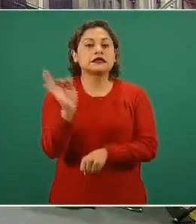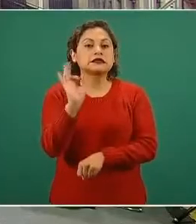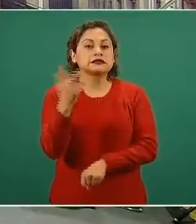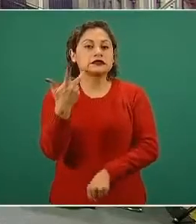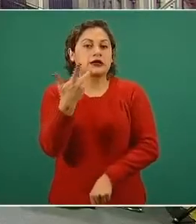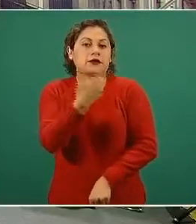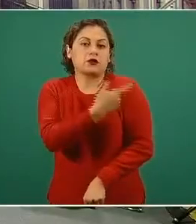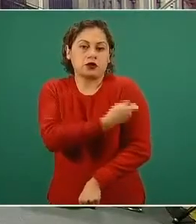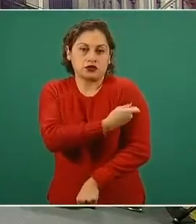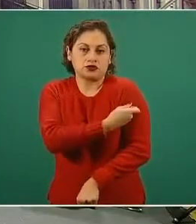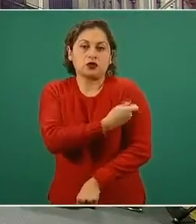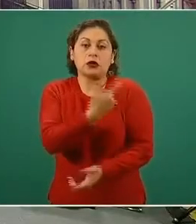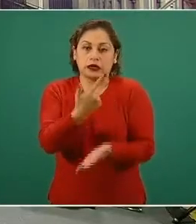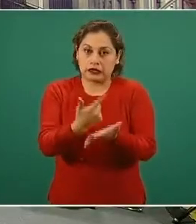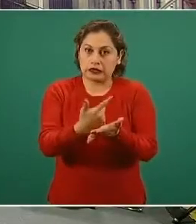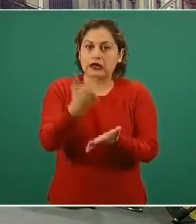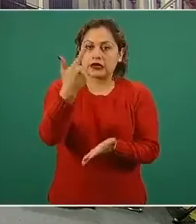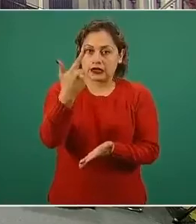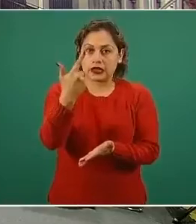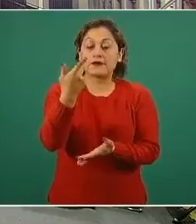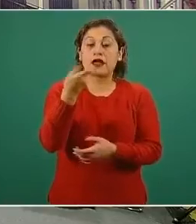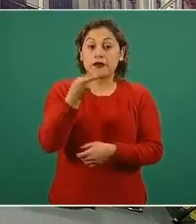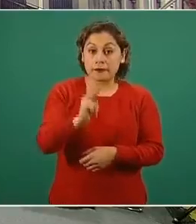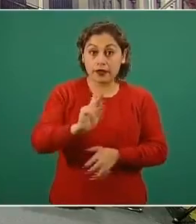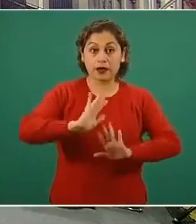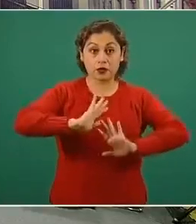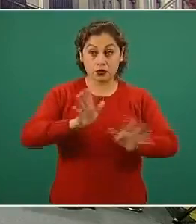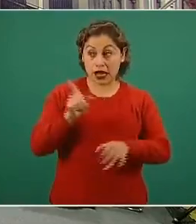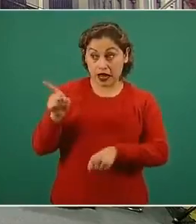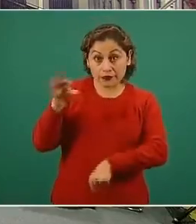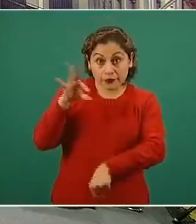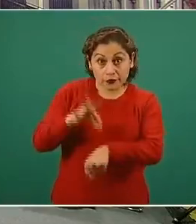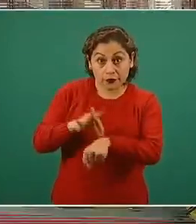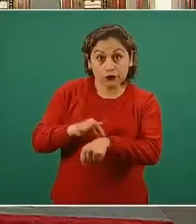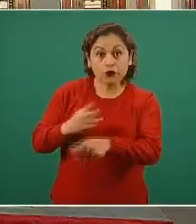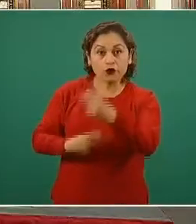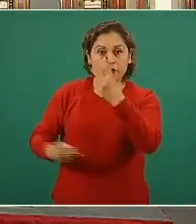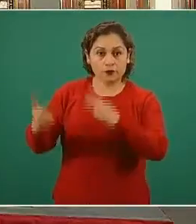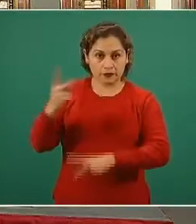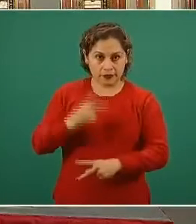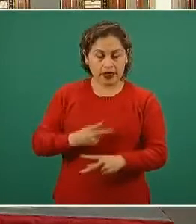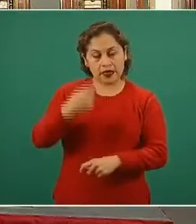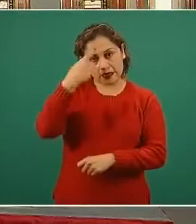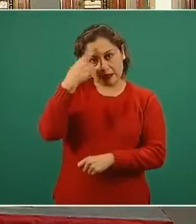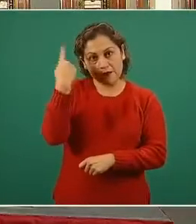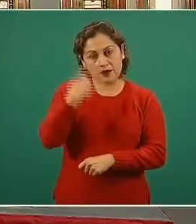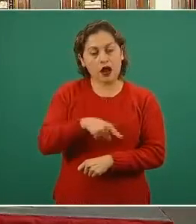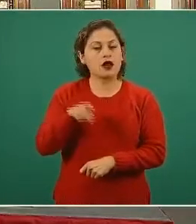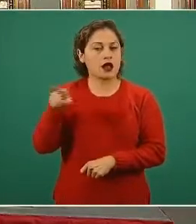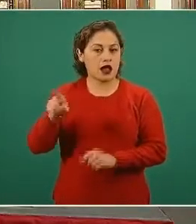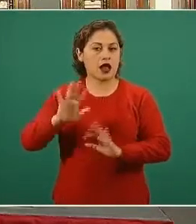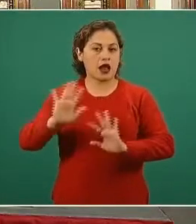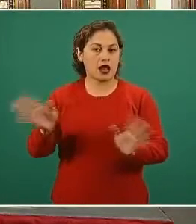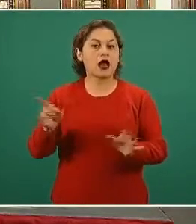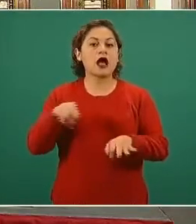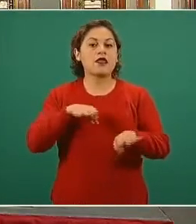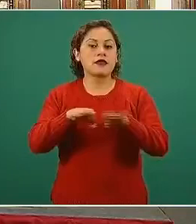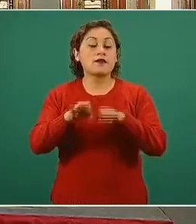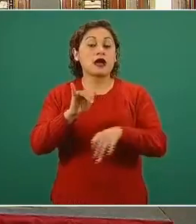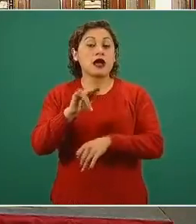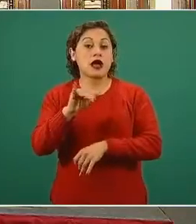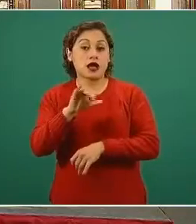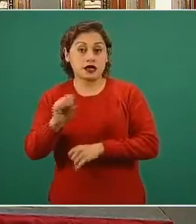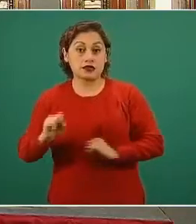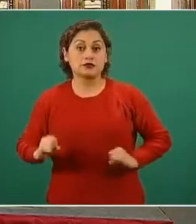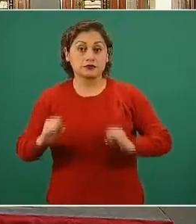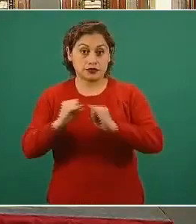grave, pero que ya el doctor Víctor Hugo Borja, por ser un personal de salud del IMSS y hospitalizado